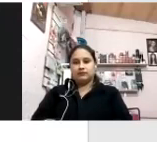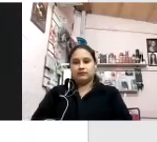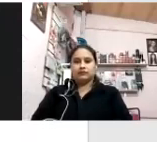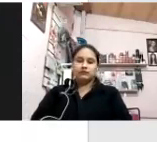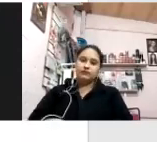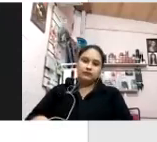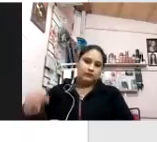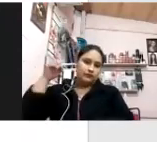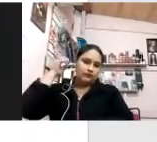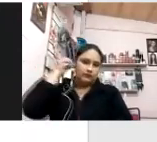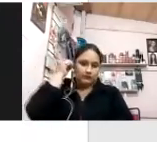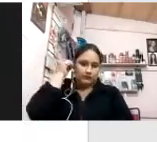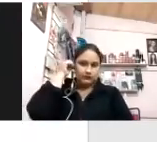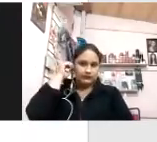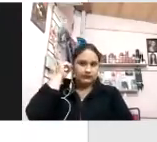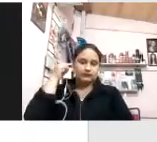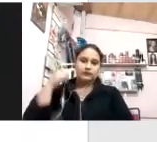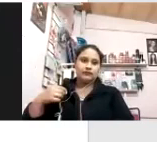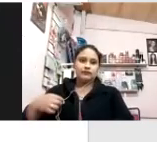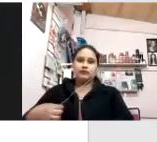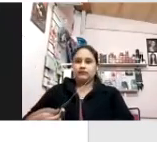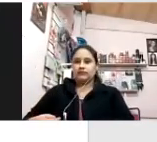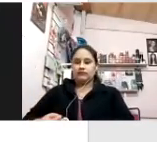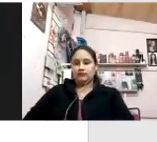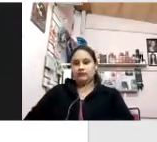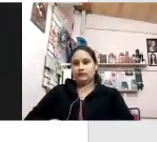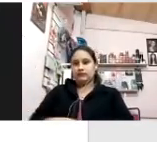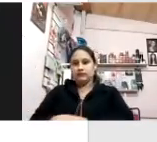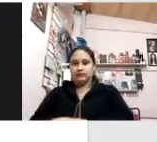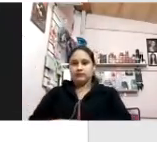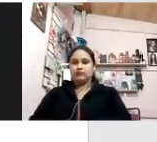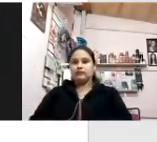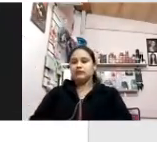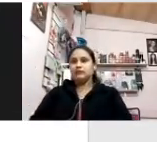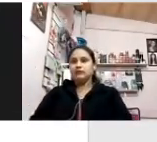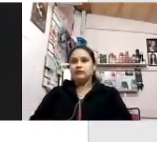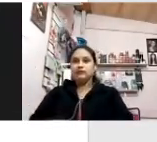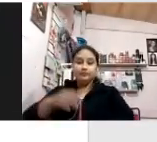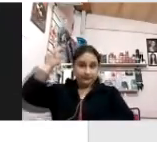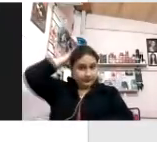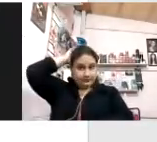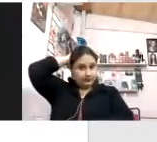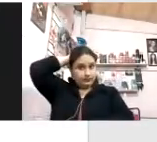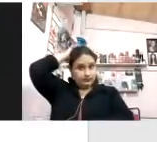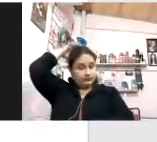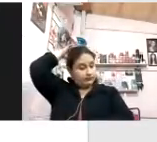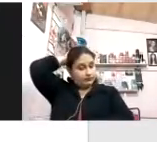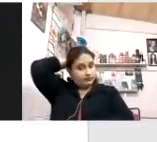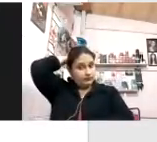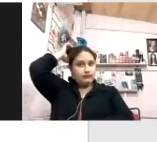comités que organizaron esta charla, que es muy importante para toda la población. Así como